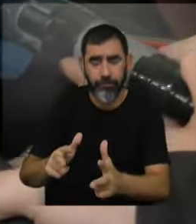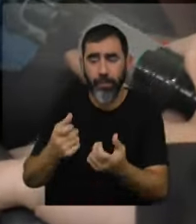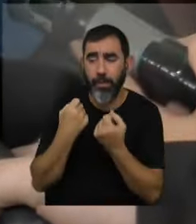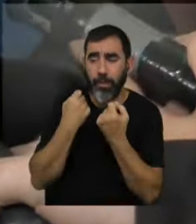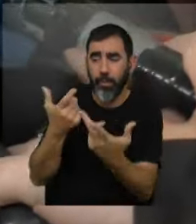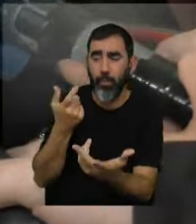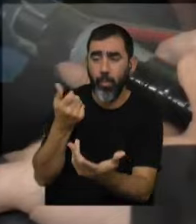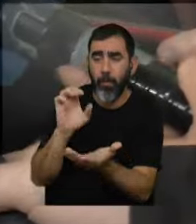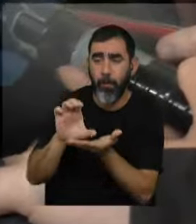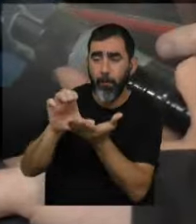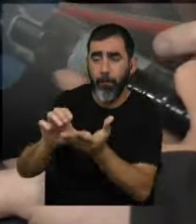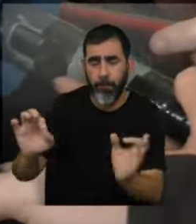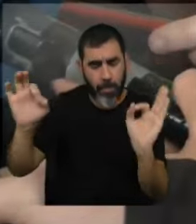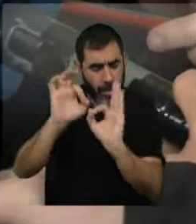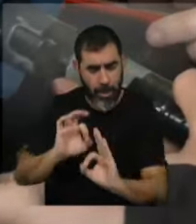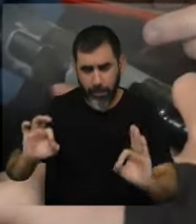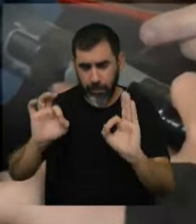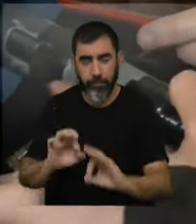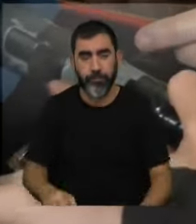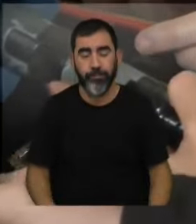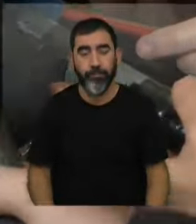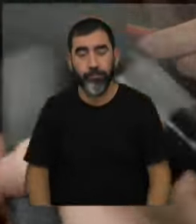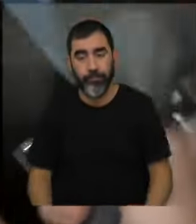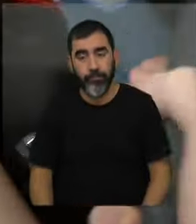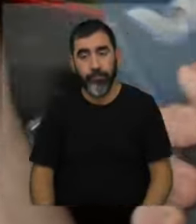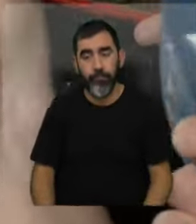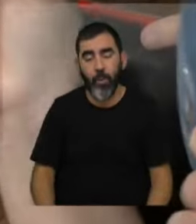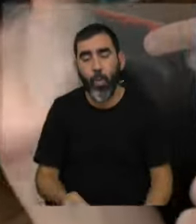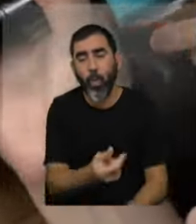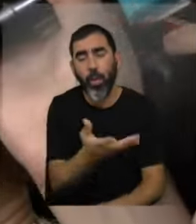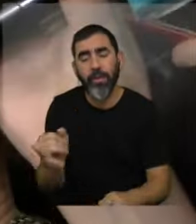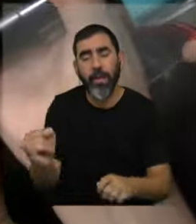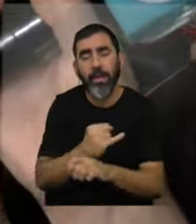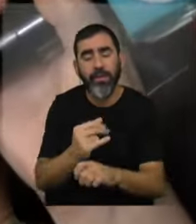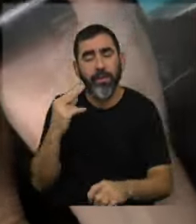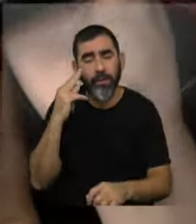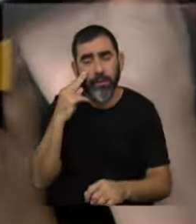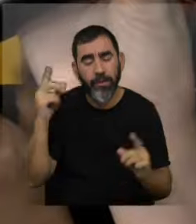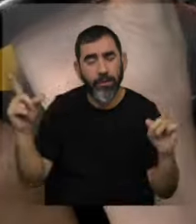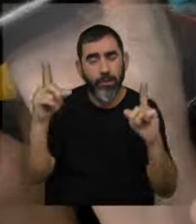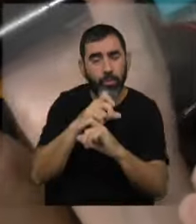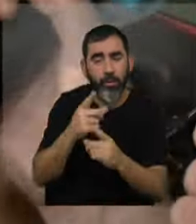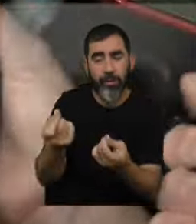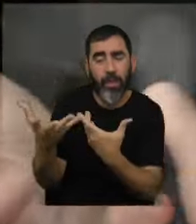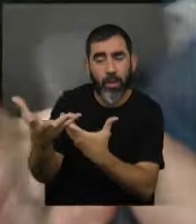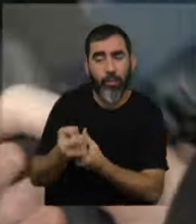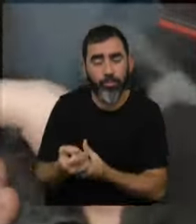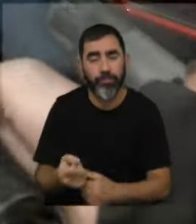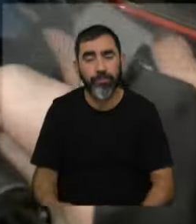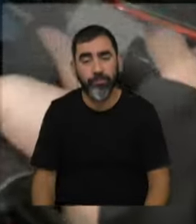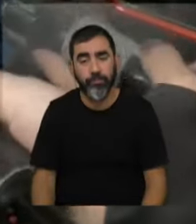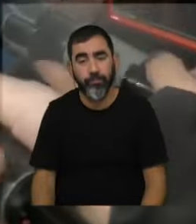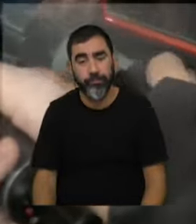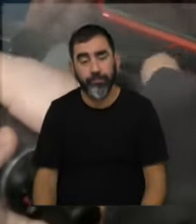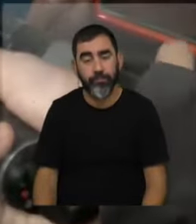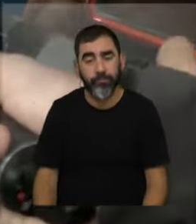este asistencia financiera a ninguna institución Cuántas instituciones tienen dificultades y requieren esta asistencia que usted escribía Bueno